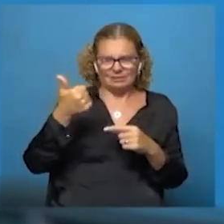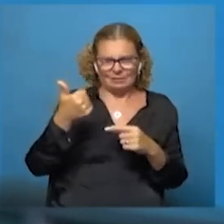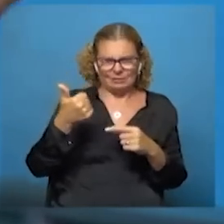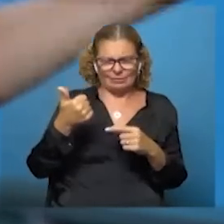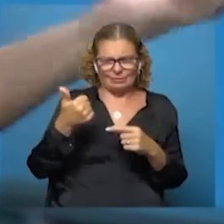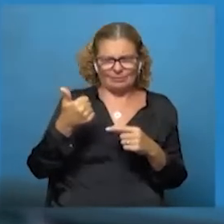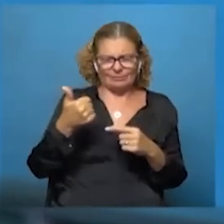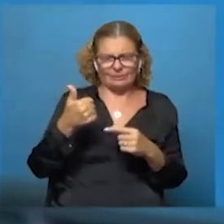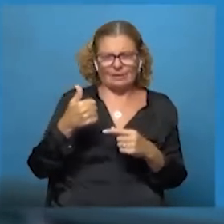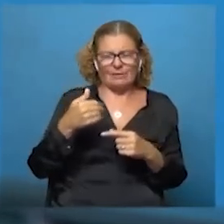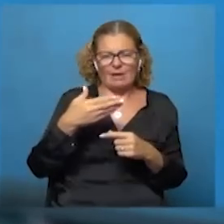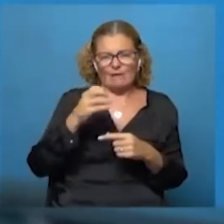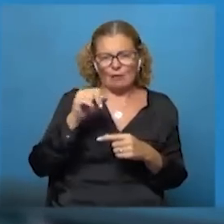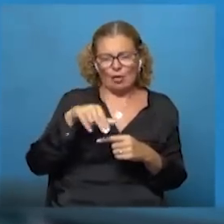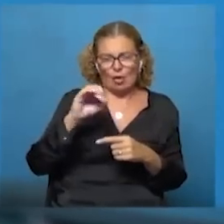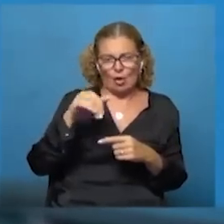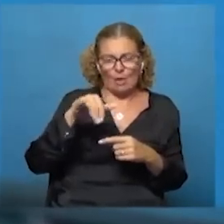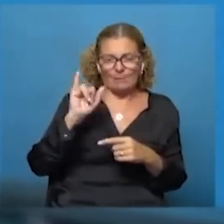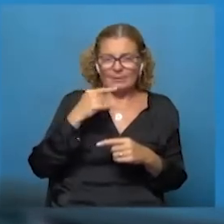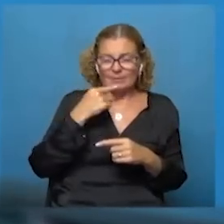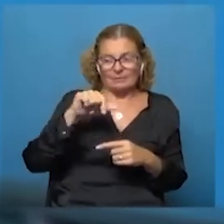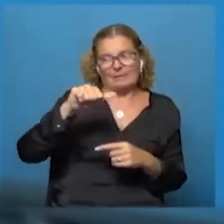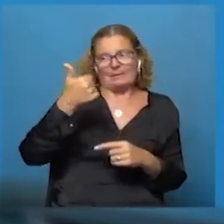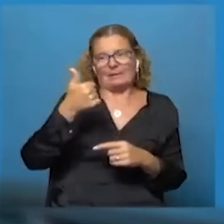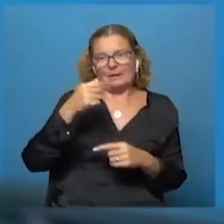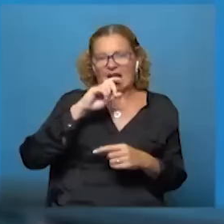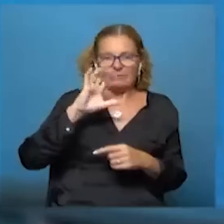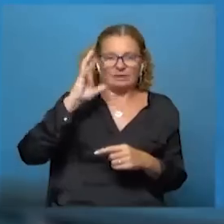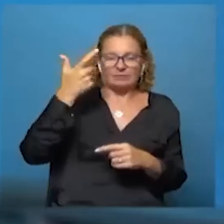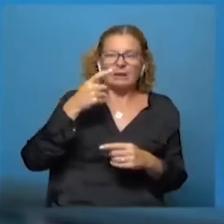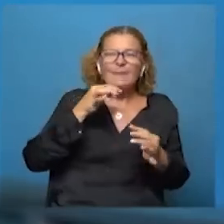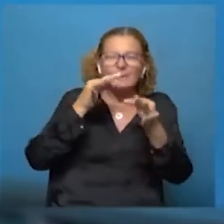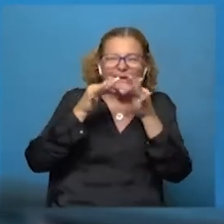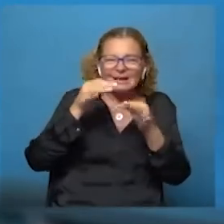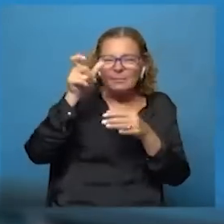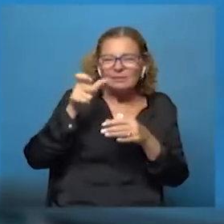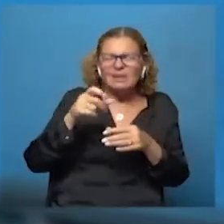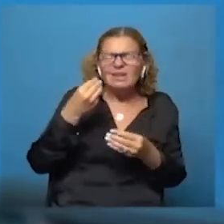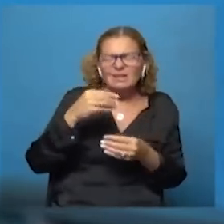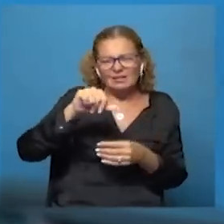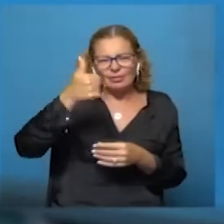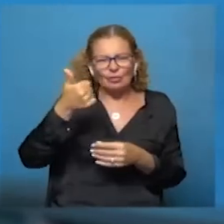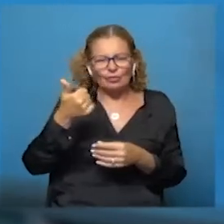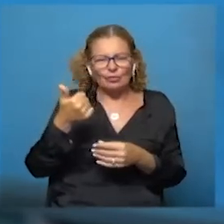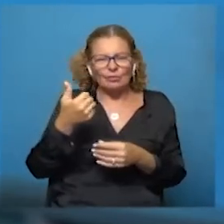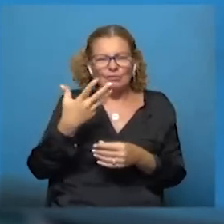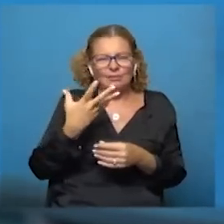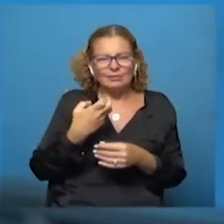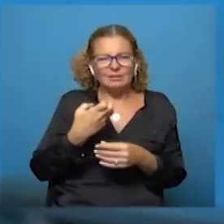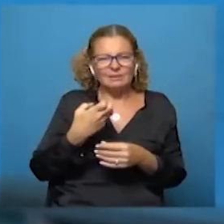que cuando estaba abono me a mí Me calentaba Cuando decía exitoso porque hay que explicarle a la gente que es exitoso exitoso